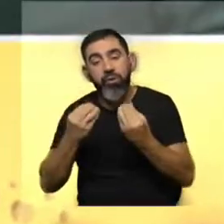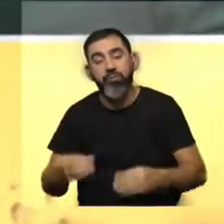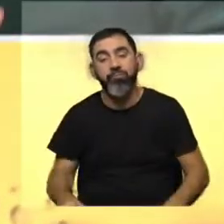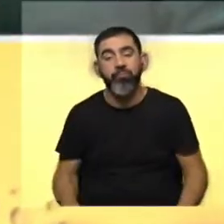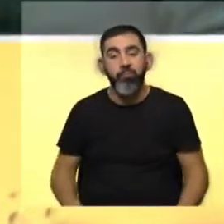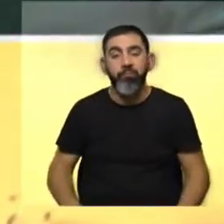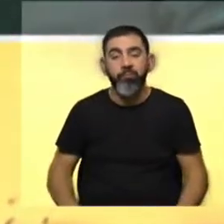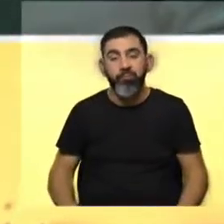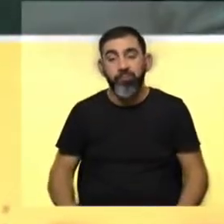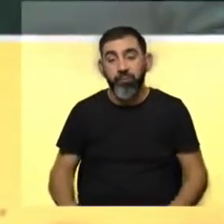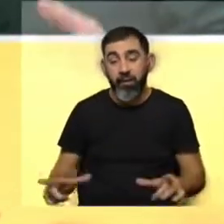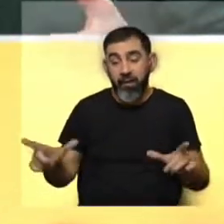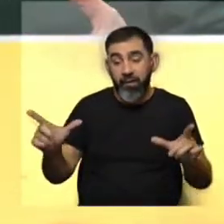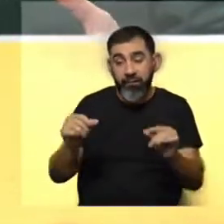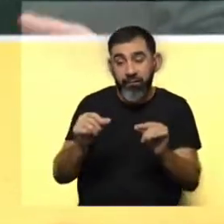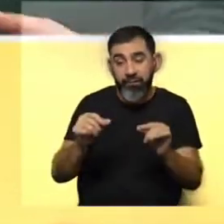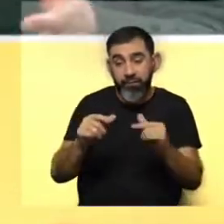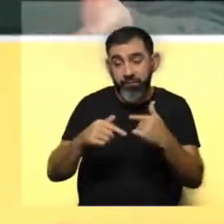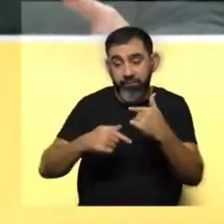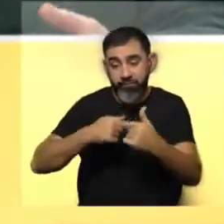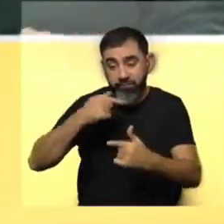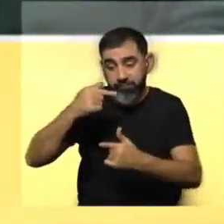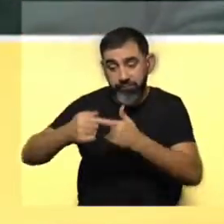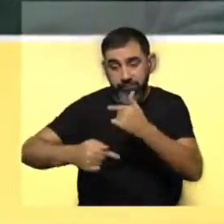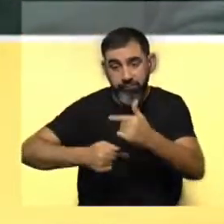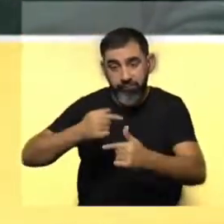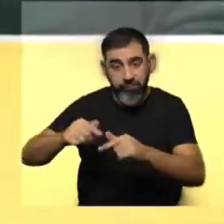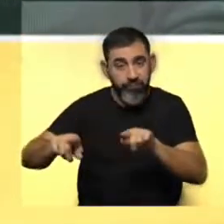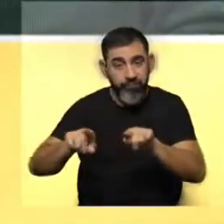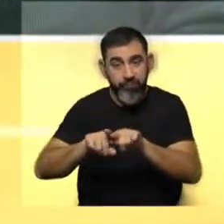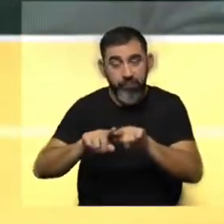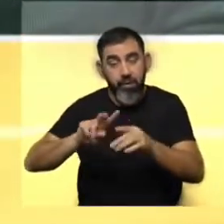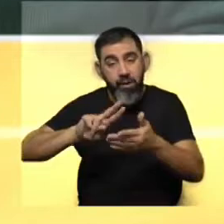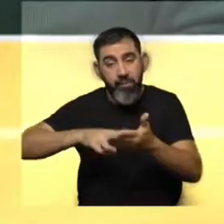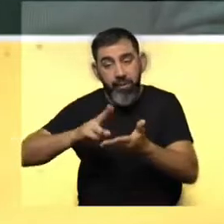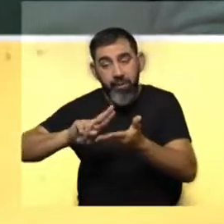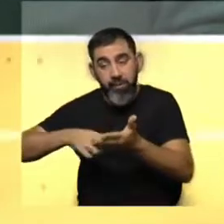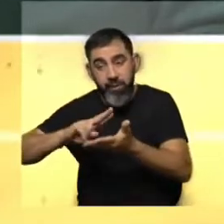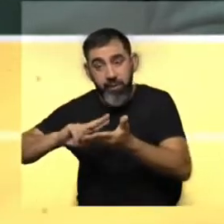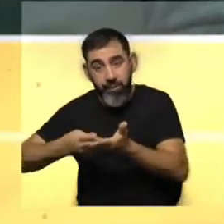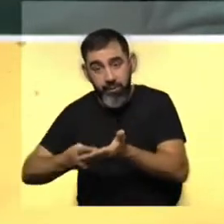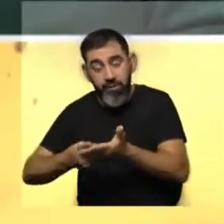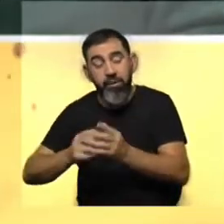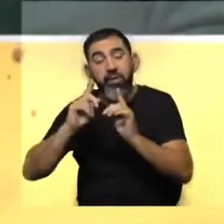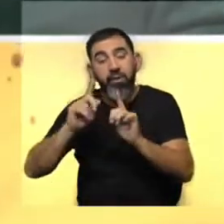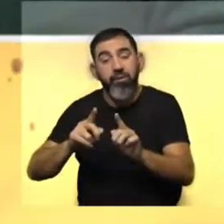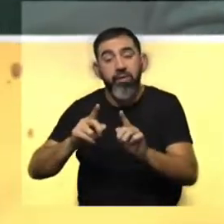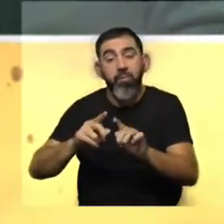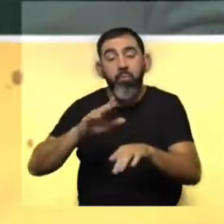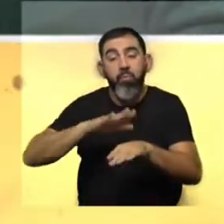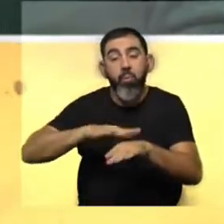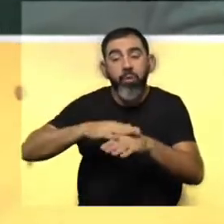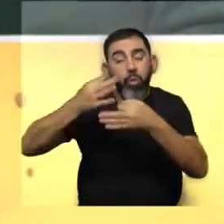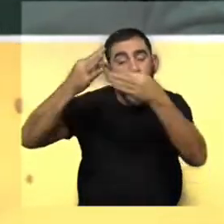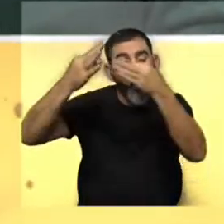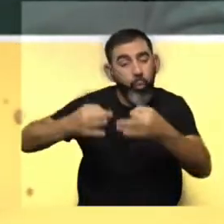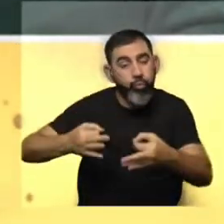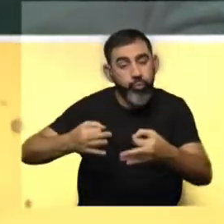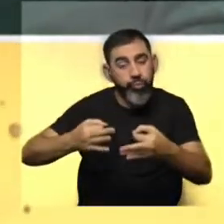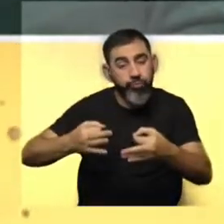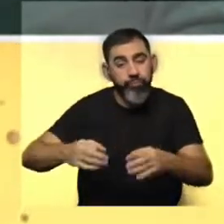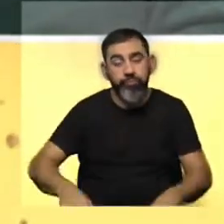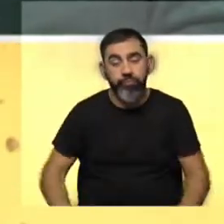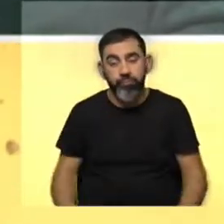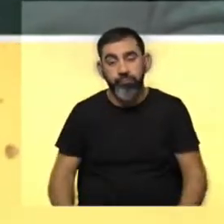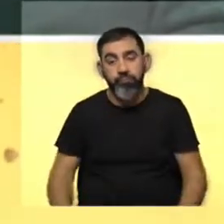la idea. Sí. Para salir de ese círculo vicioso o ciclo que se ha repetido siempre, hay que salir en el momento preciso, oportuno.